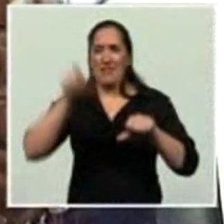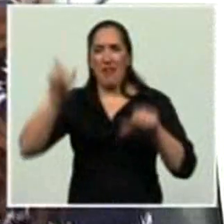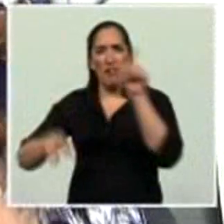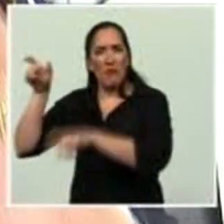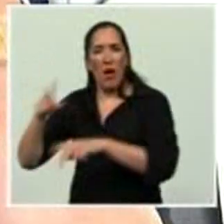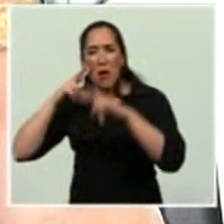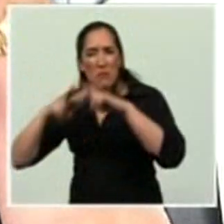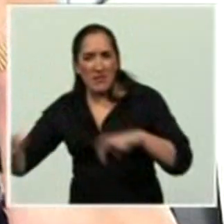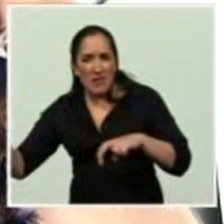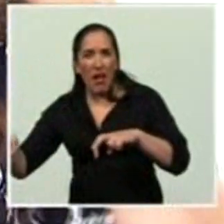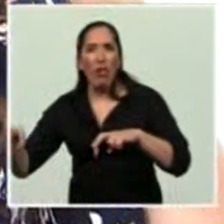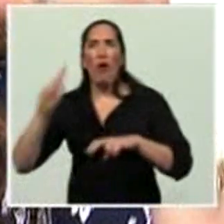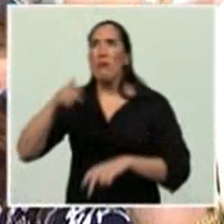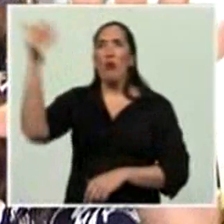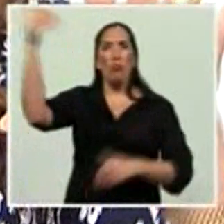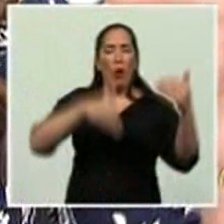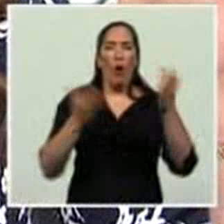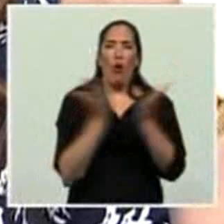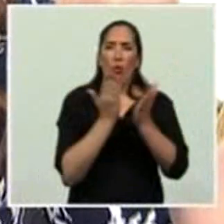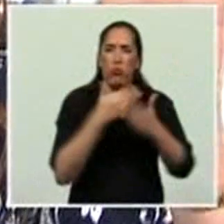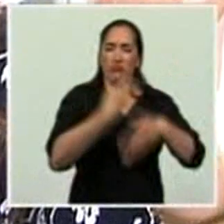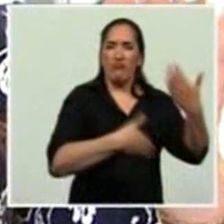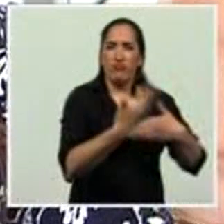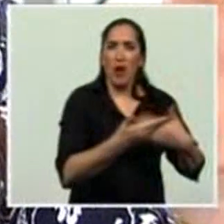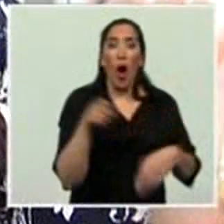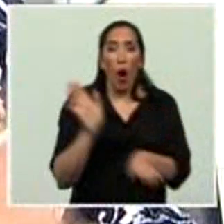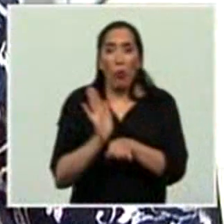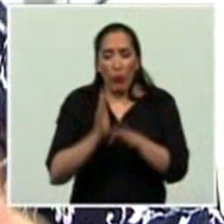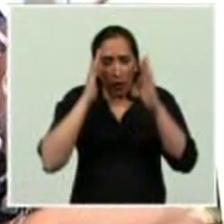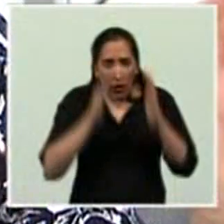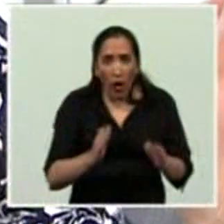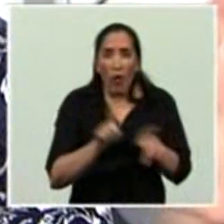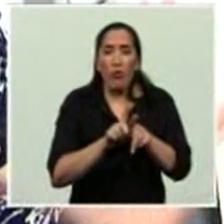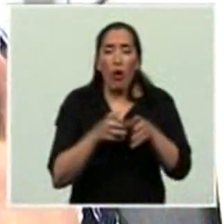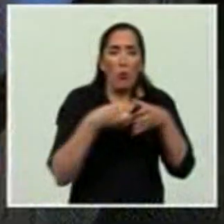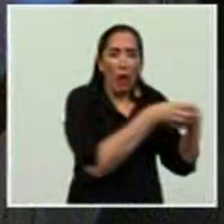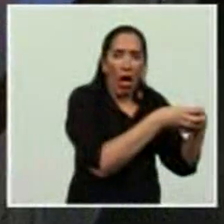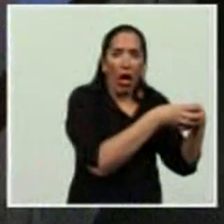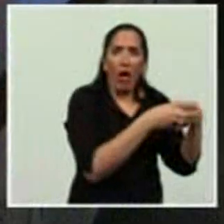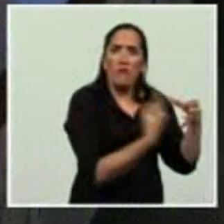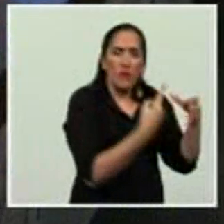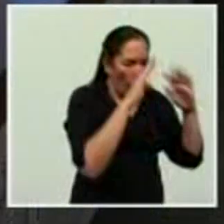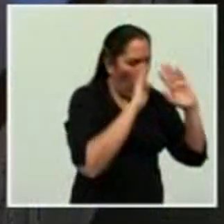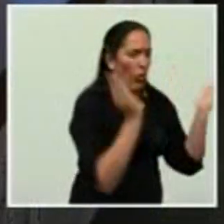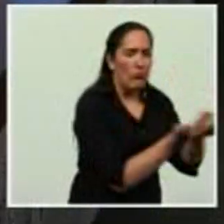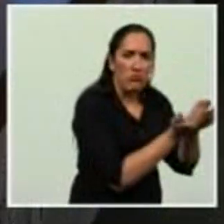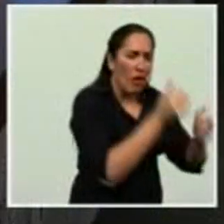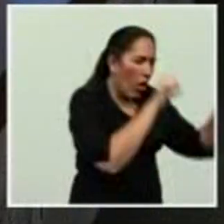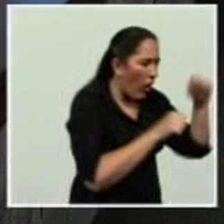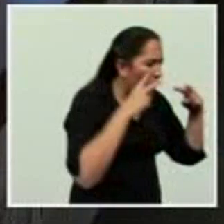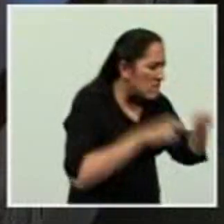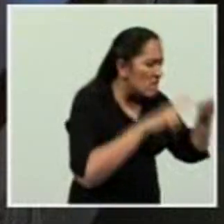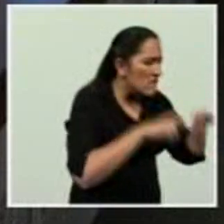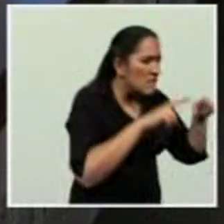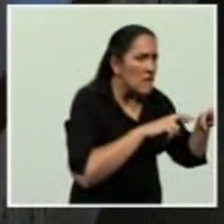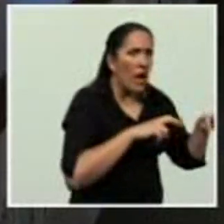investigadores nuestros becarios no sean ratitas de laboratorio aisladas de eh la economía y de la actividad